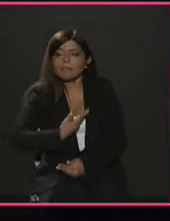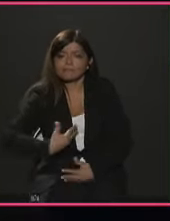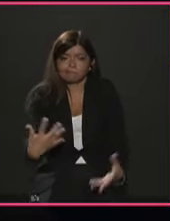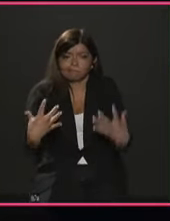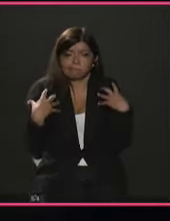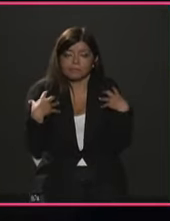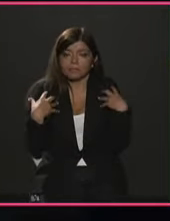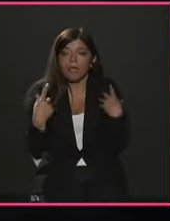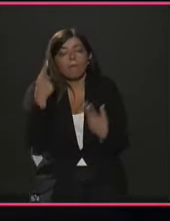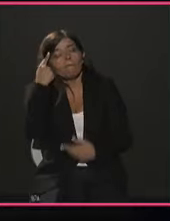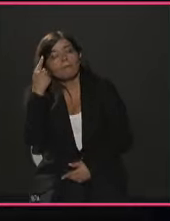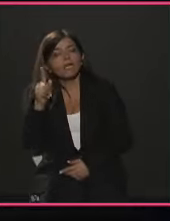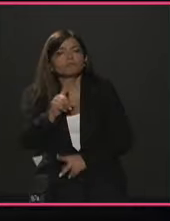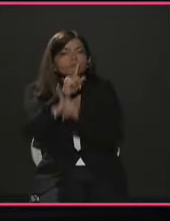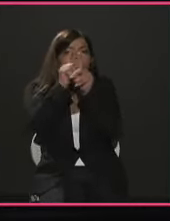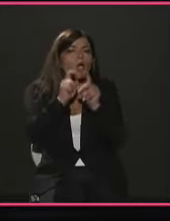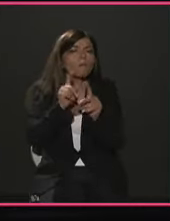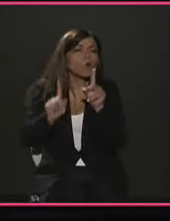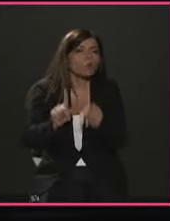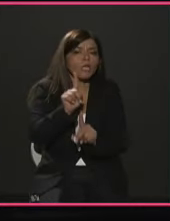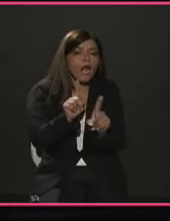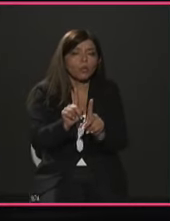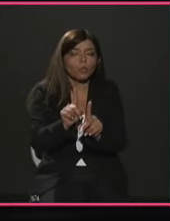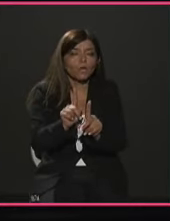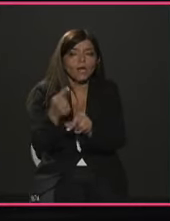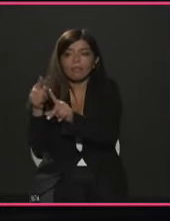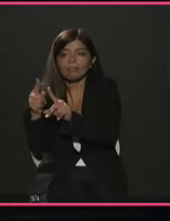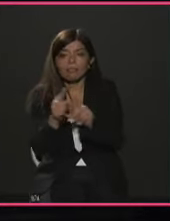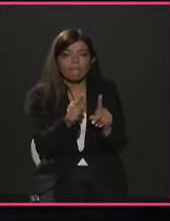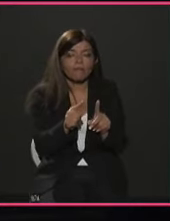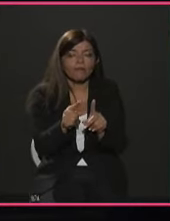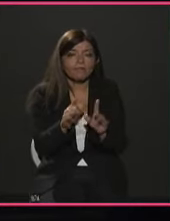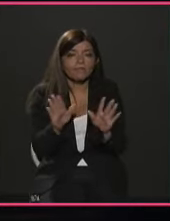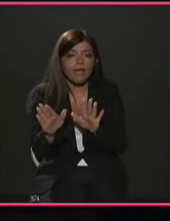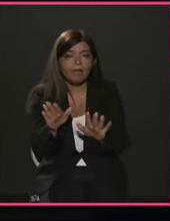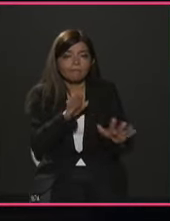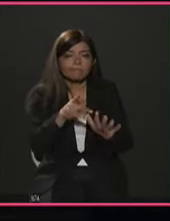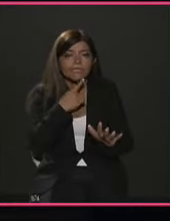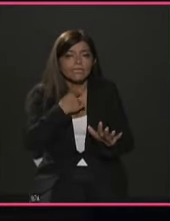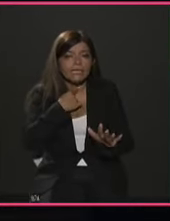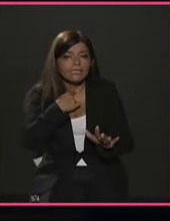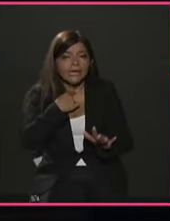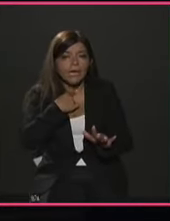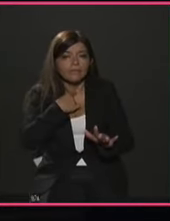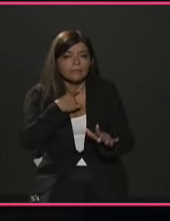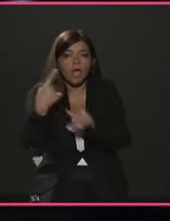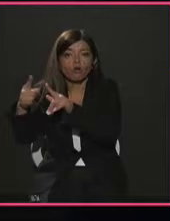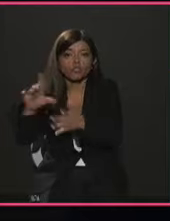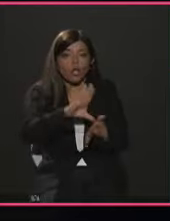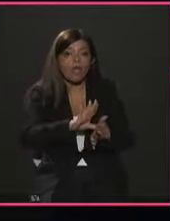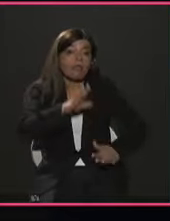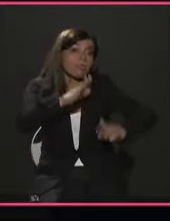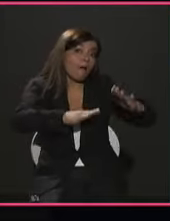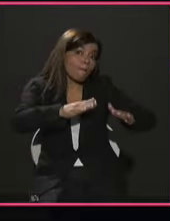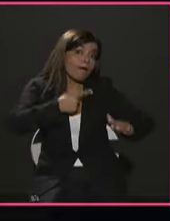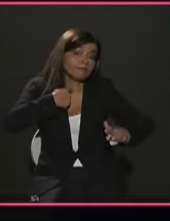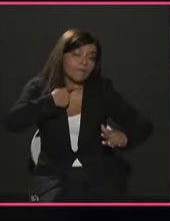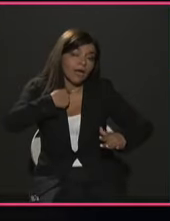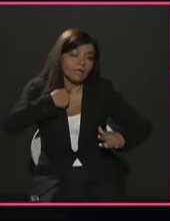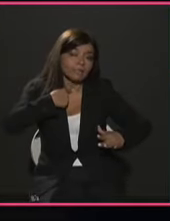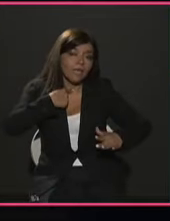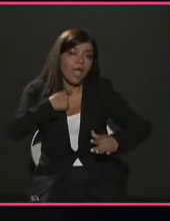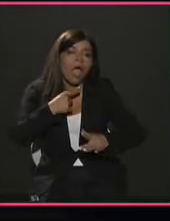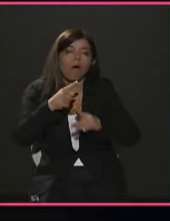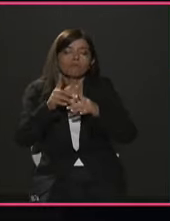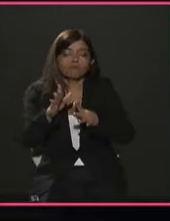arroja preguntas complejas con los diferentes con la diferencia de partes interesadas dependiendo de la escala y hay muchas